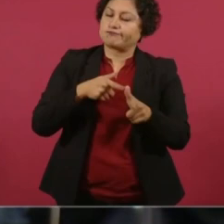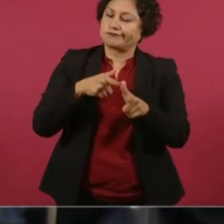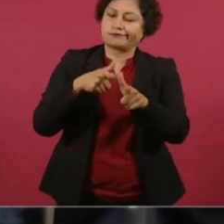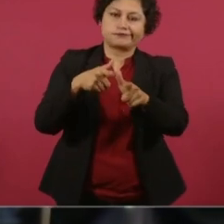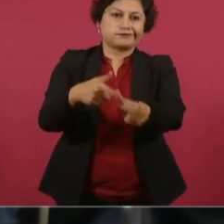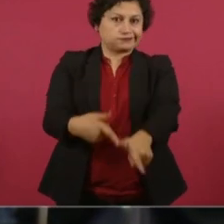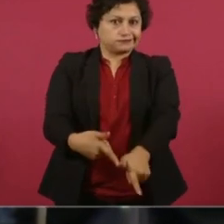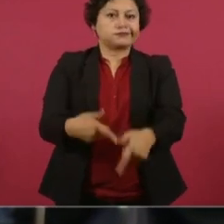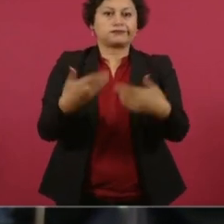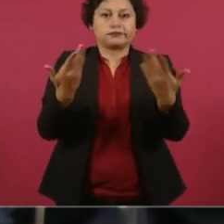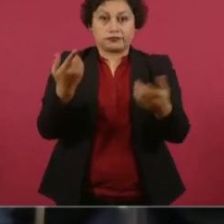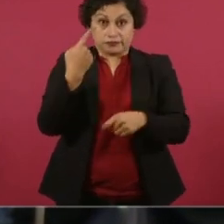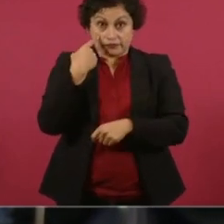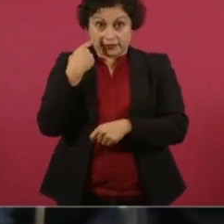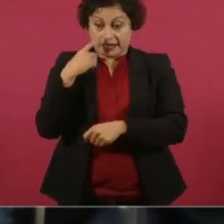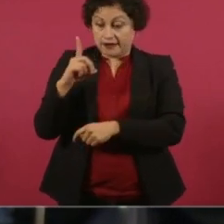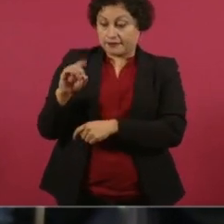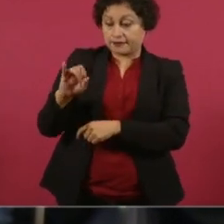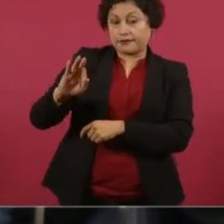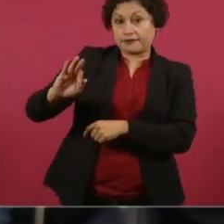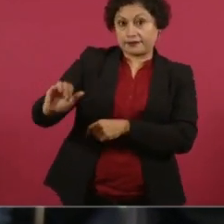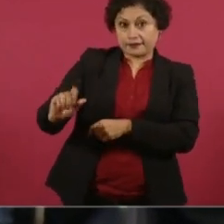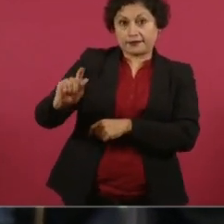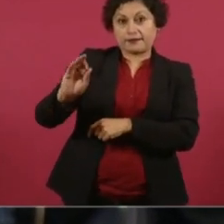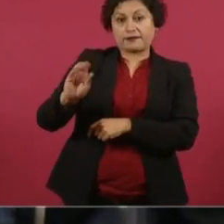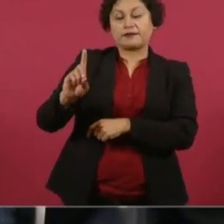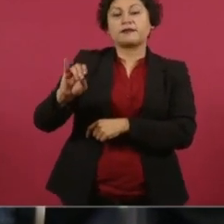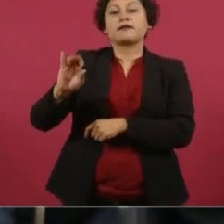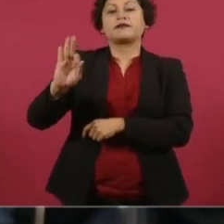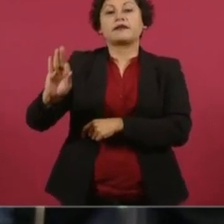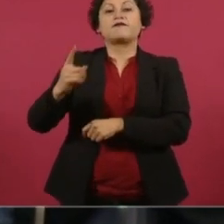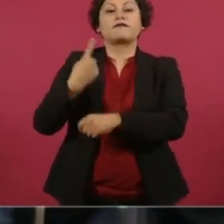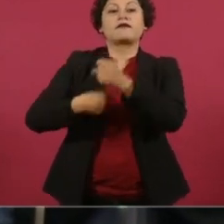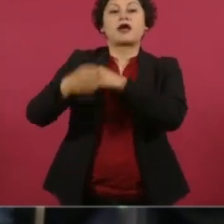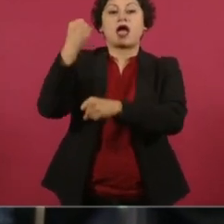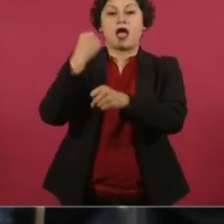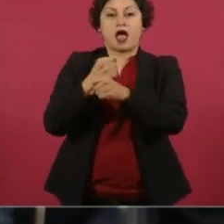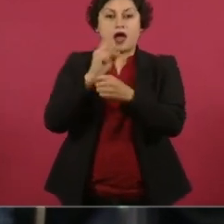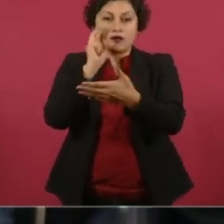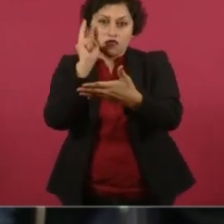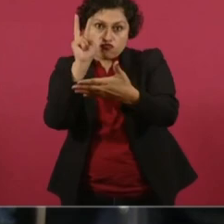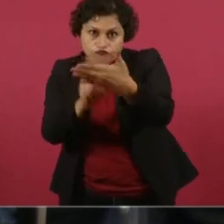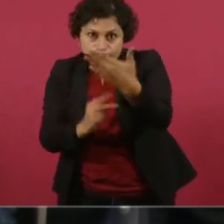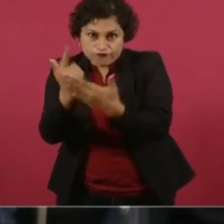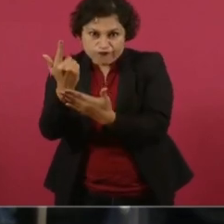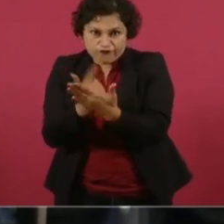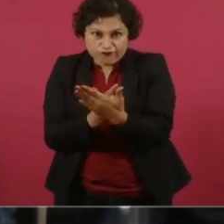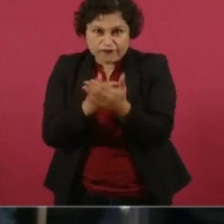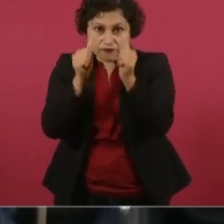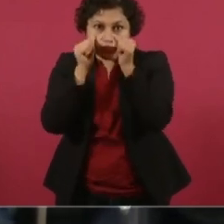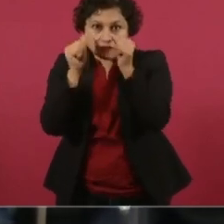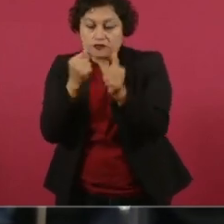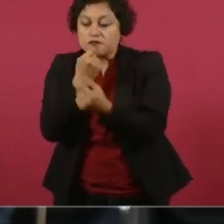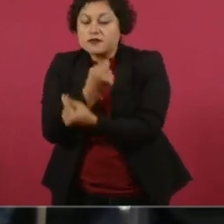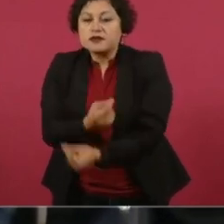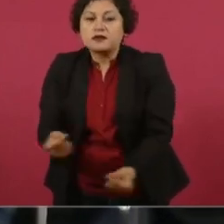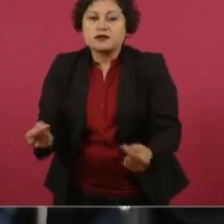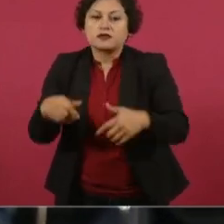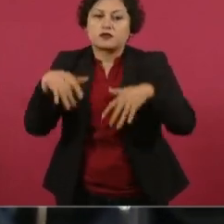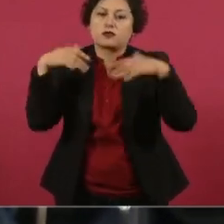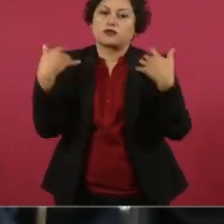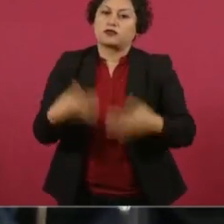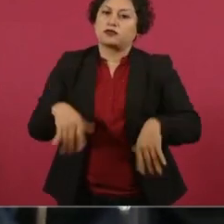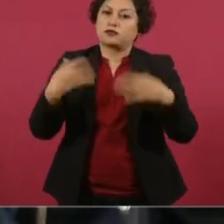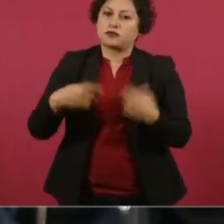simplemente revisando cifras del DIF nacional. El año pasado, pues la atención que dio el DIF nacional a menores es